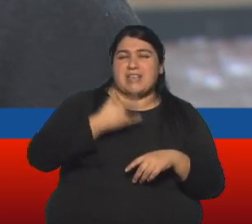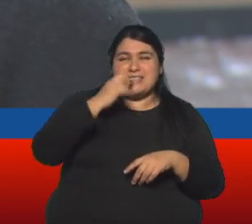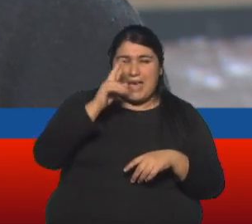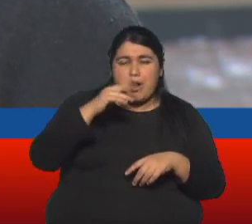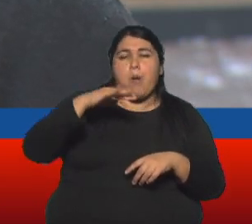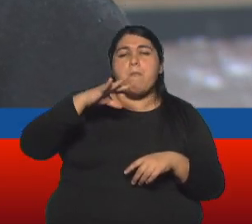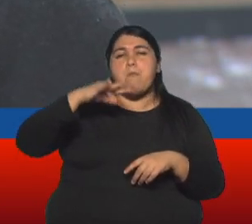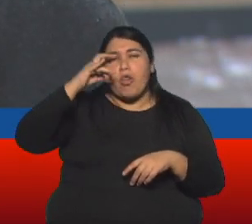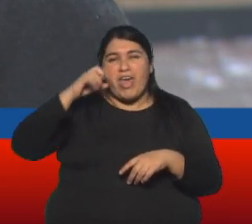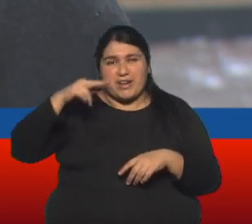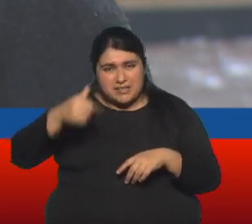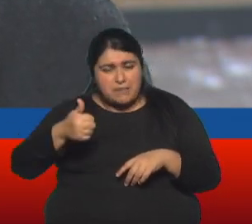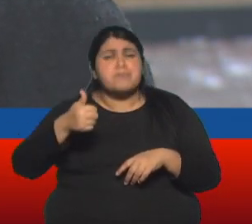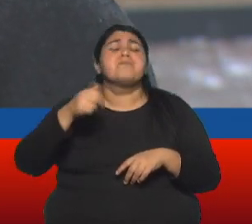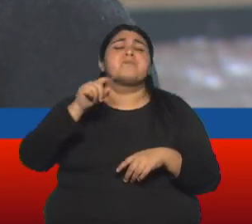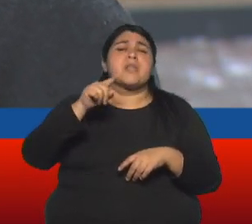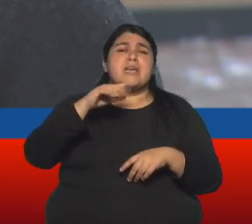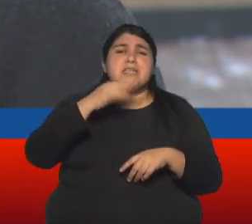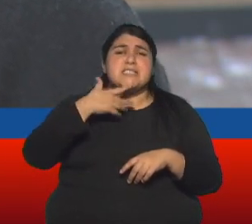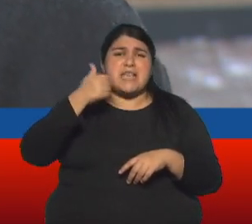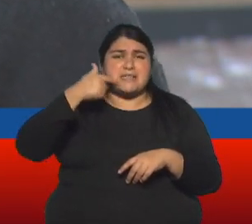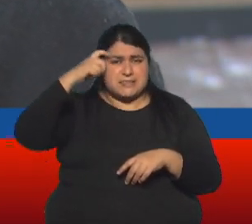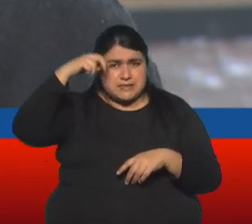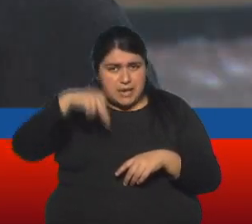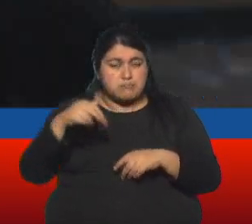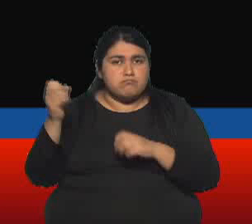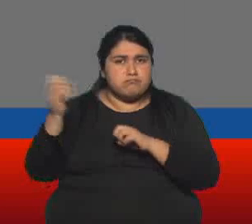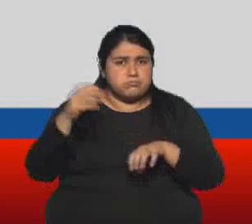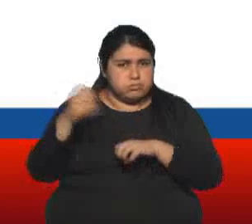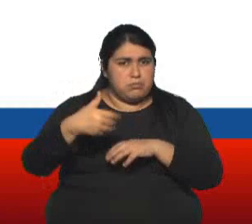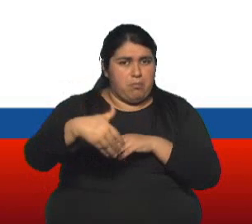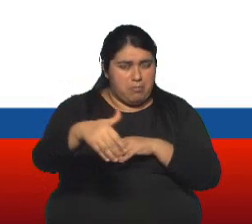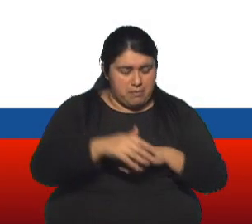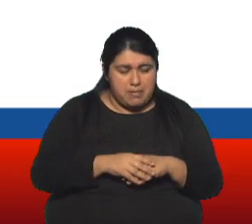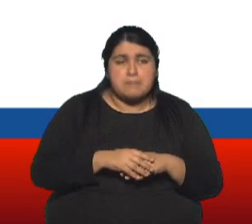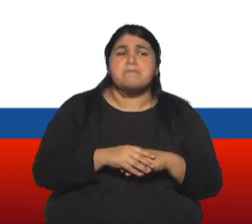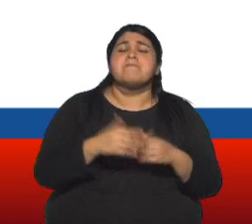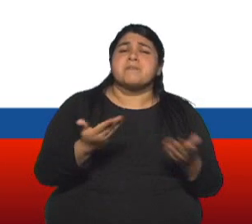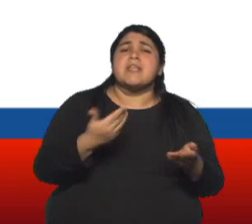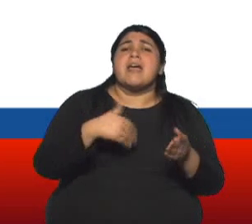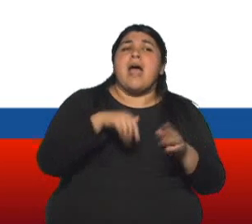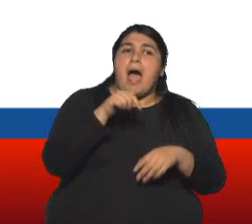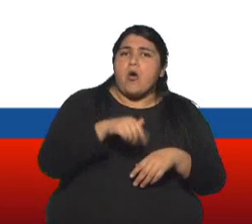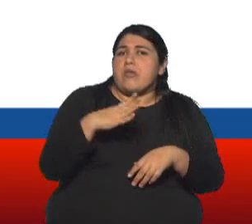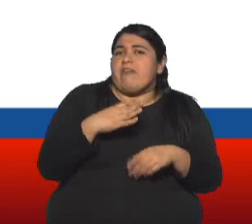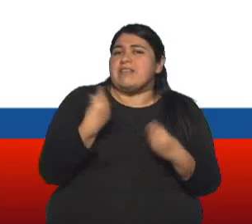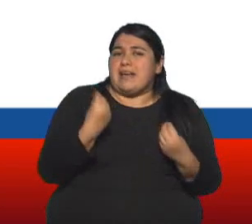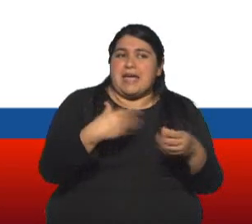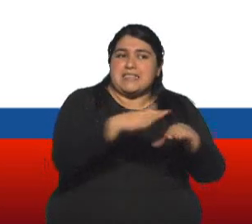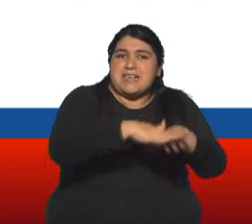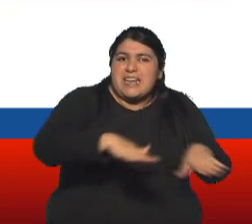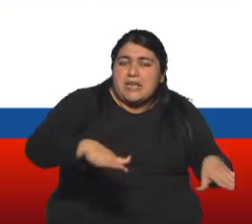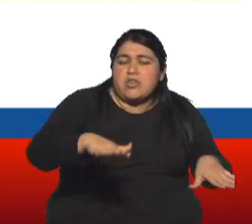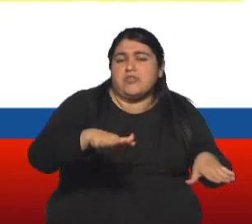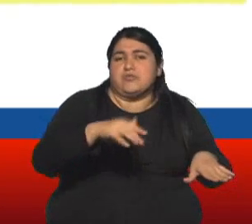nos permitiría cubrir un sector que está un poquito desprotegido, realmente desprotegido en serio, que es los menores con comorbilidades.